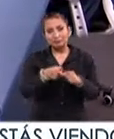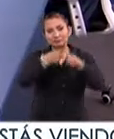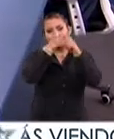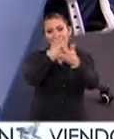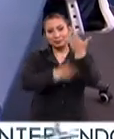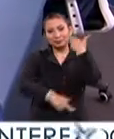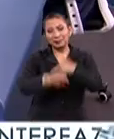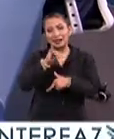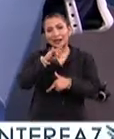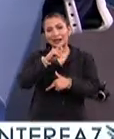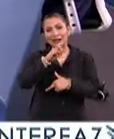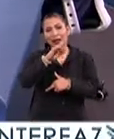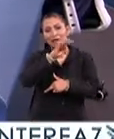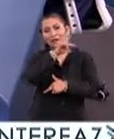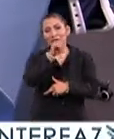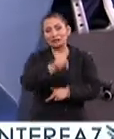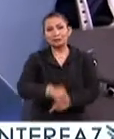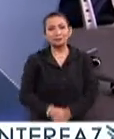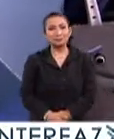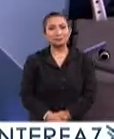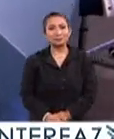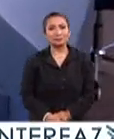y regresamos. Estamos en Interfaz.